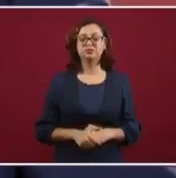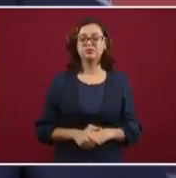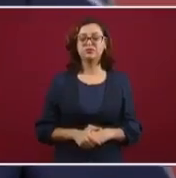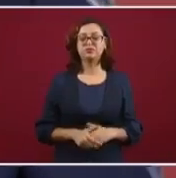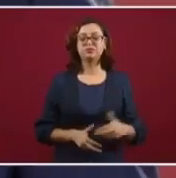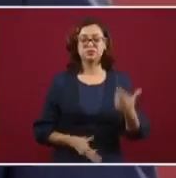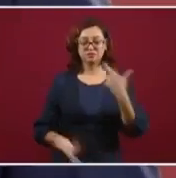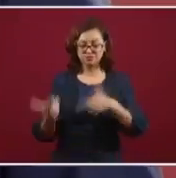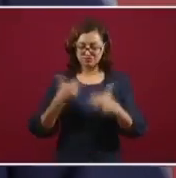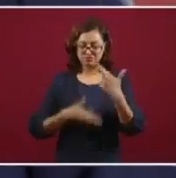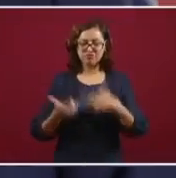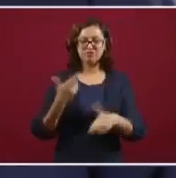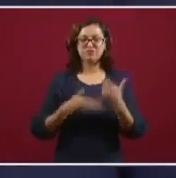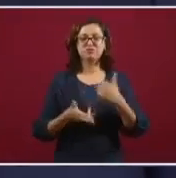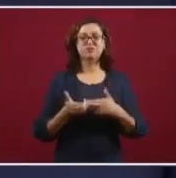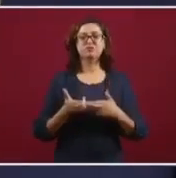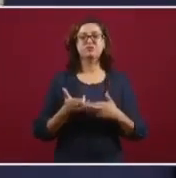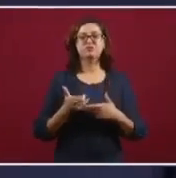todavía vende